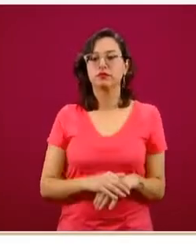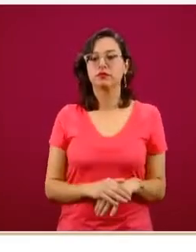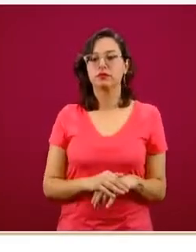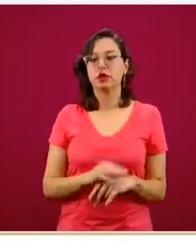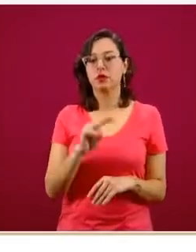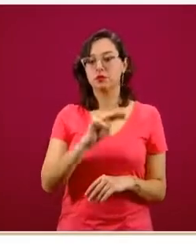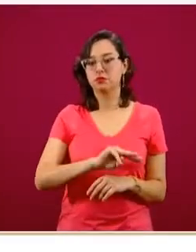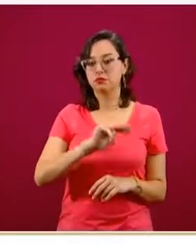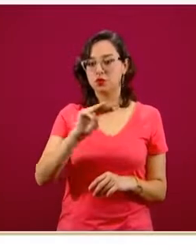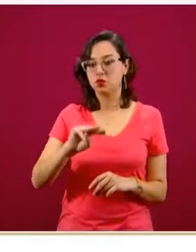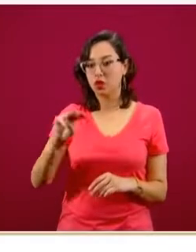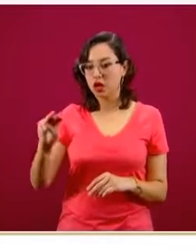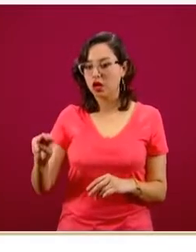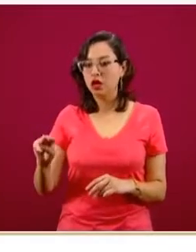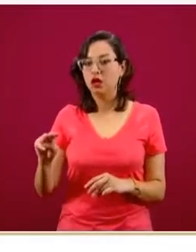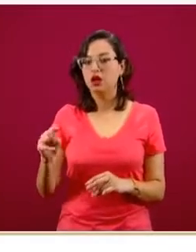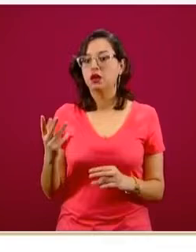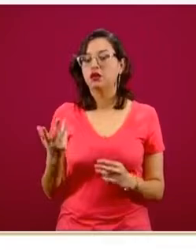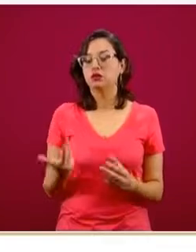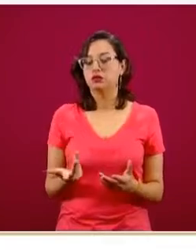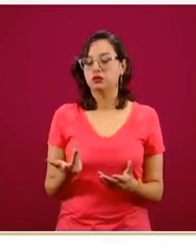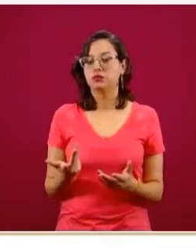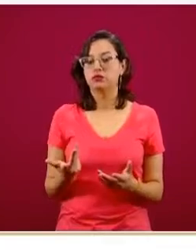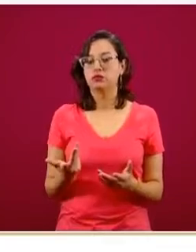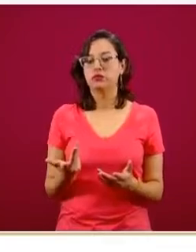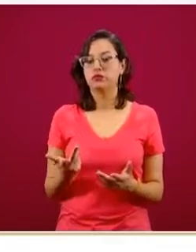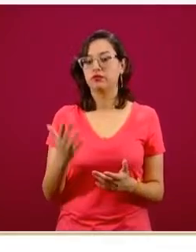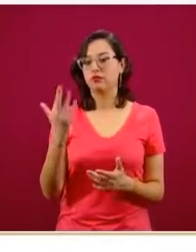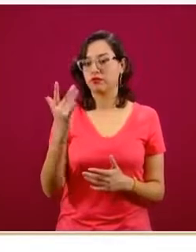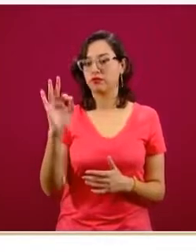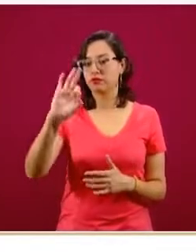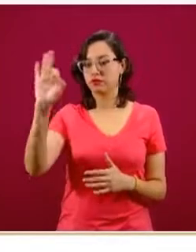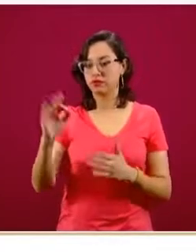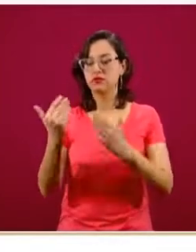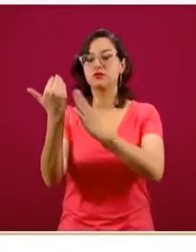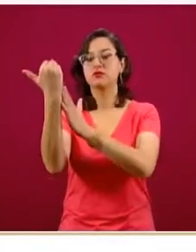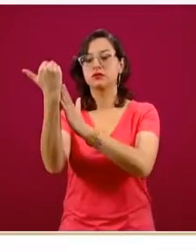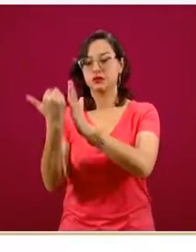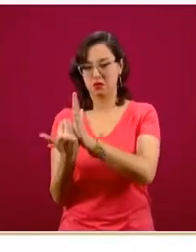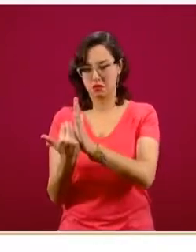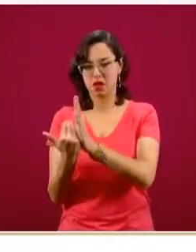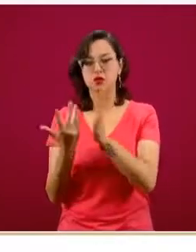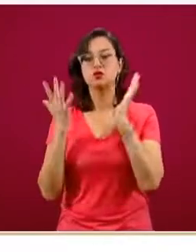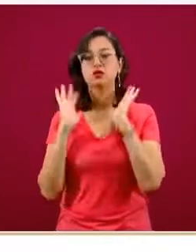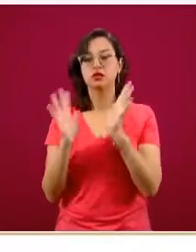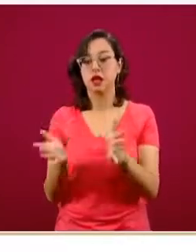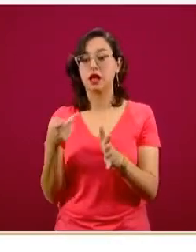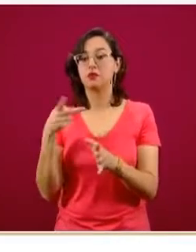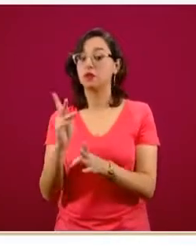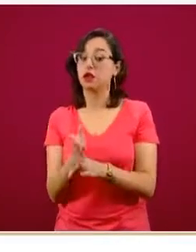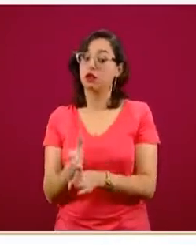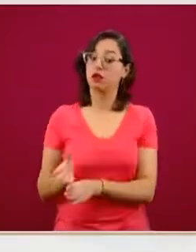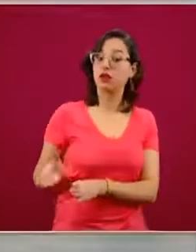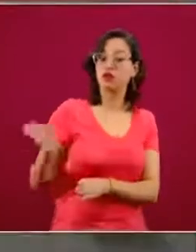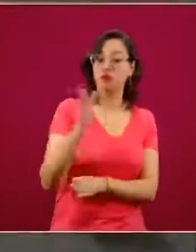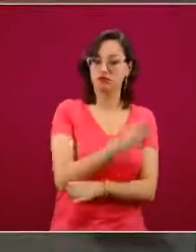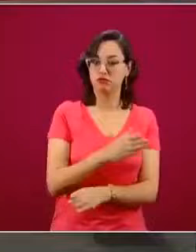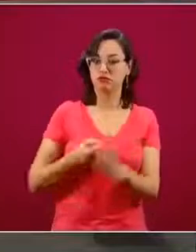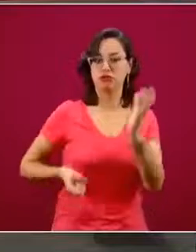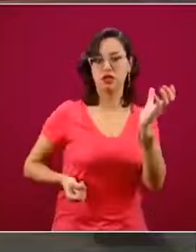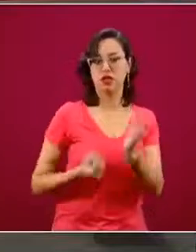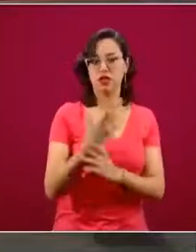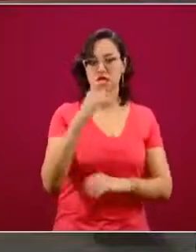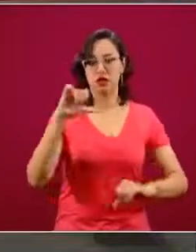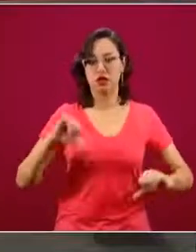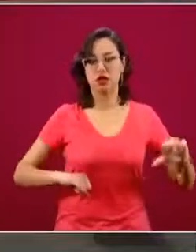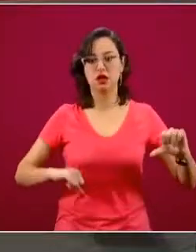Michoacán, aunque ya recuperaron estos números por debajo del 50%, también hubo un pico ahí de actividad a